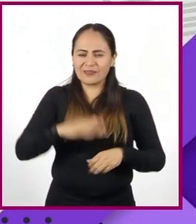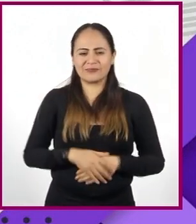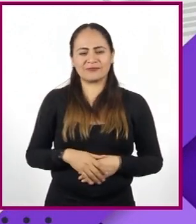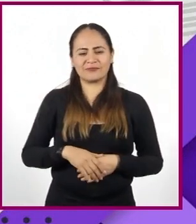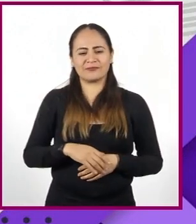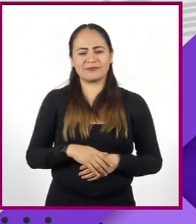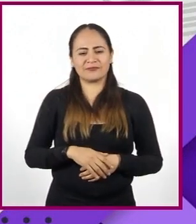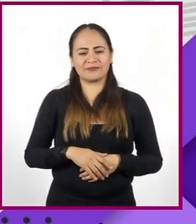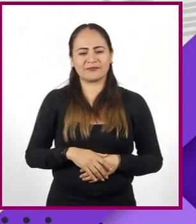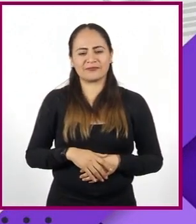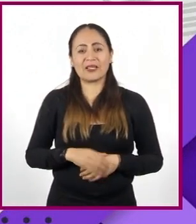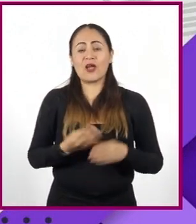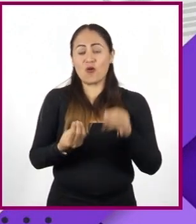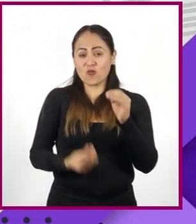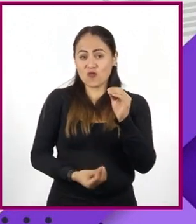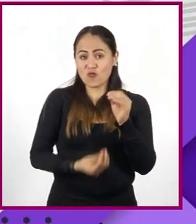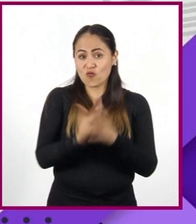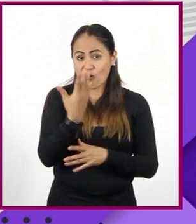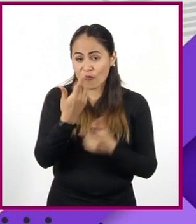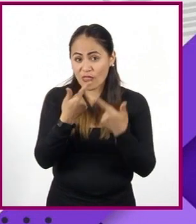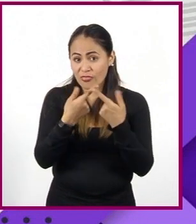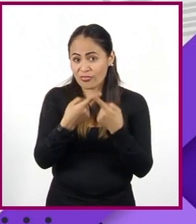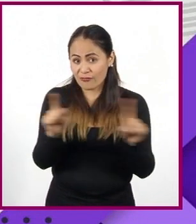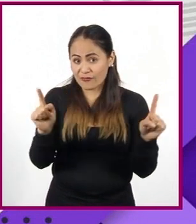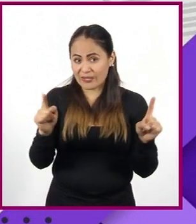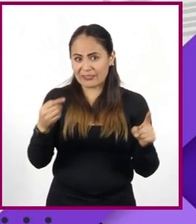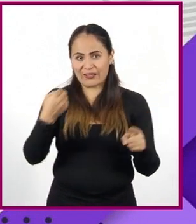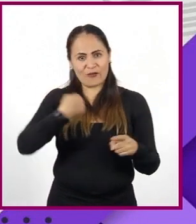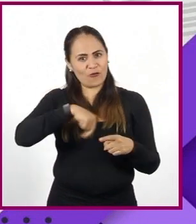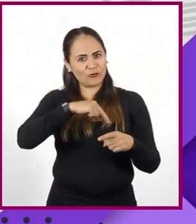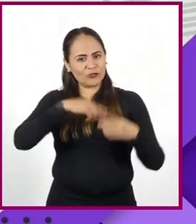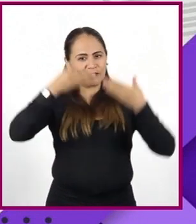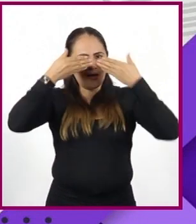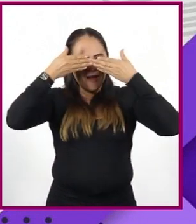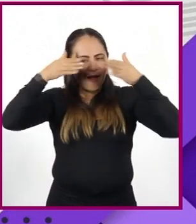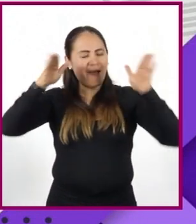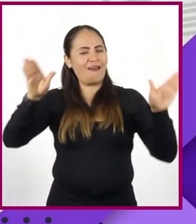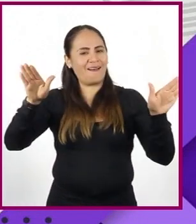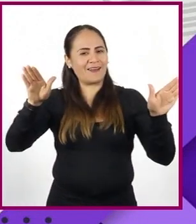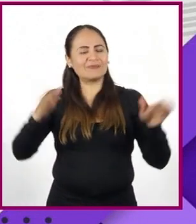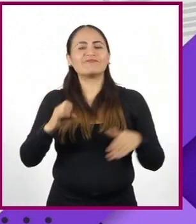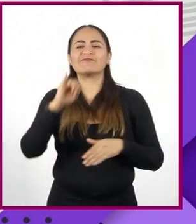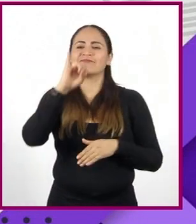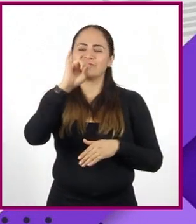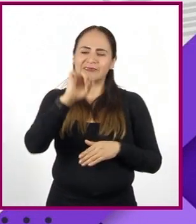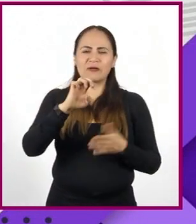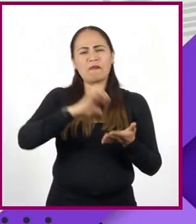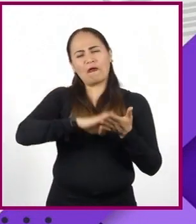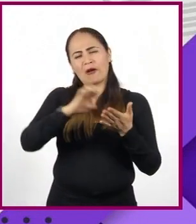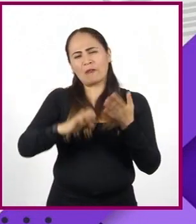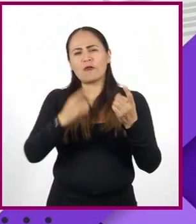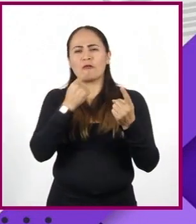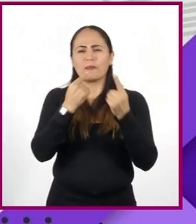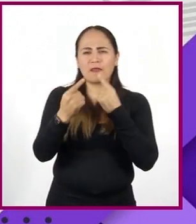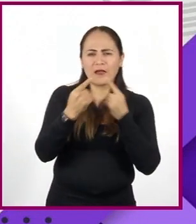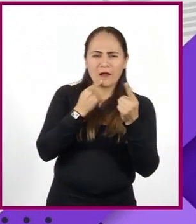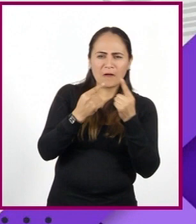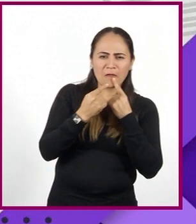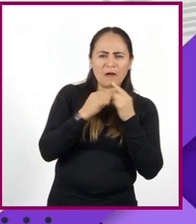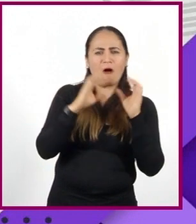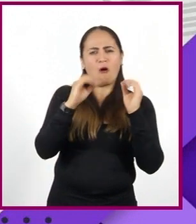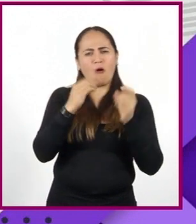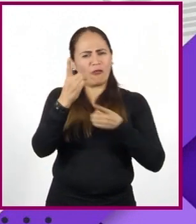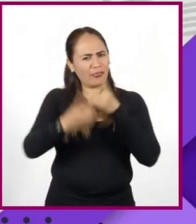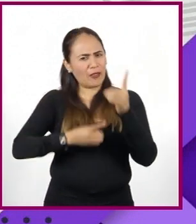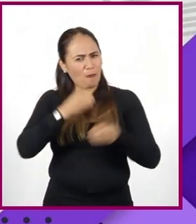Tenemos apertura a lo nuevo y diferente. Puede incluir acciones básicas como dialogar, practicar un deporte distinto